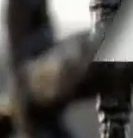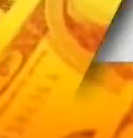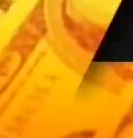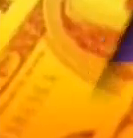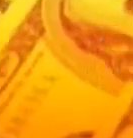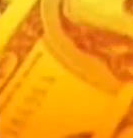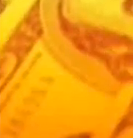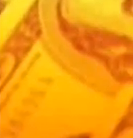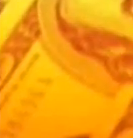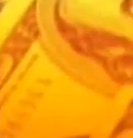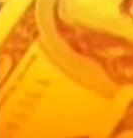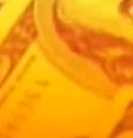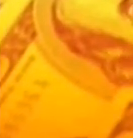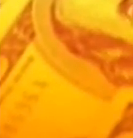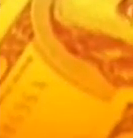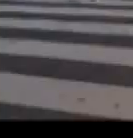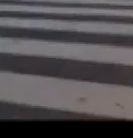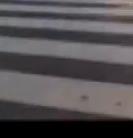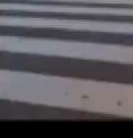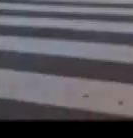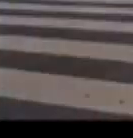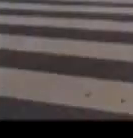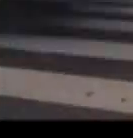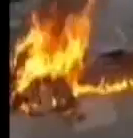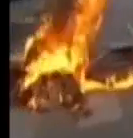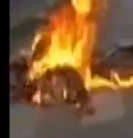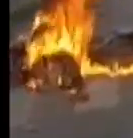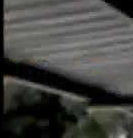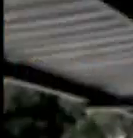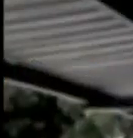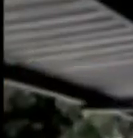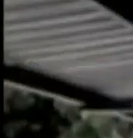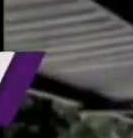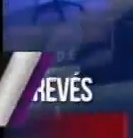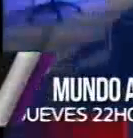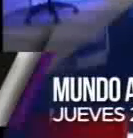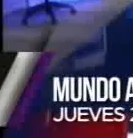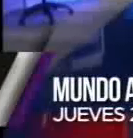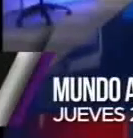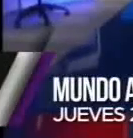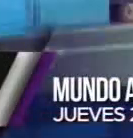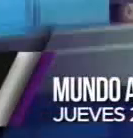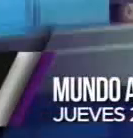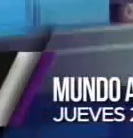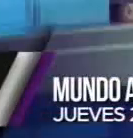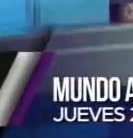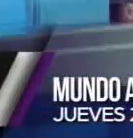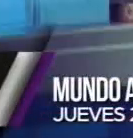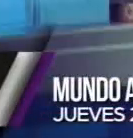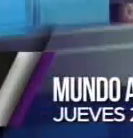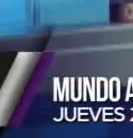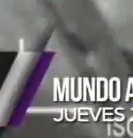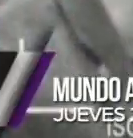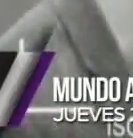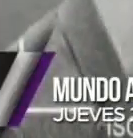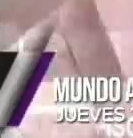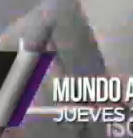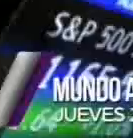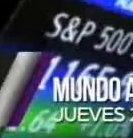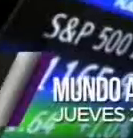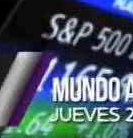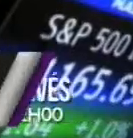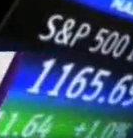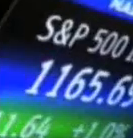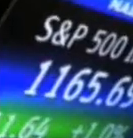Los acontecimientos del mundo que son de interés en nuestro país, contados desde una perspectiva diferente. No es de todos los días. Abraham